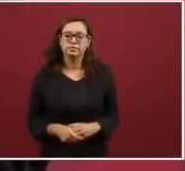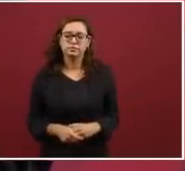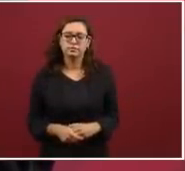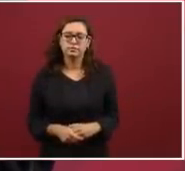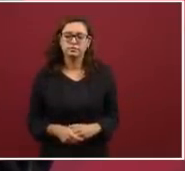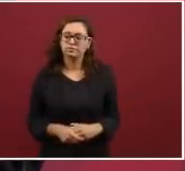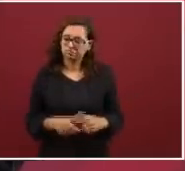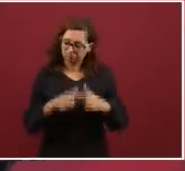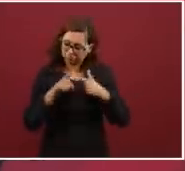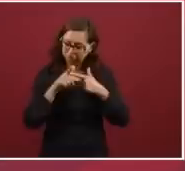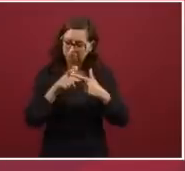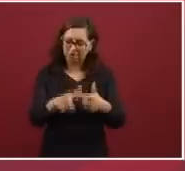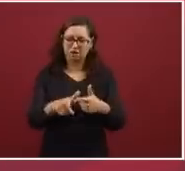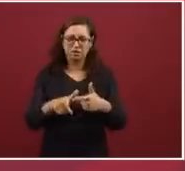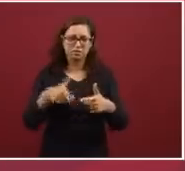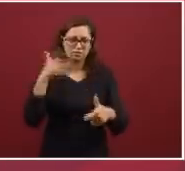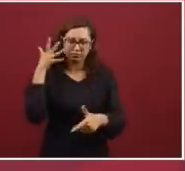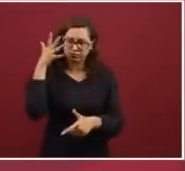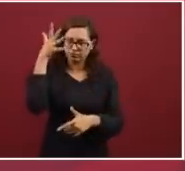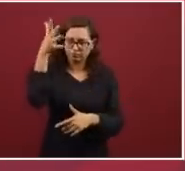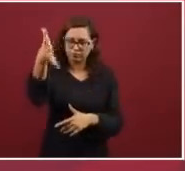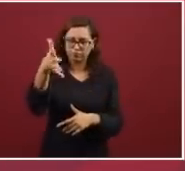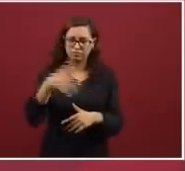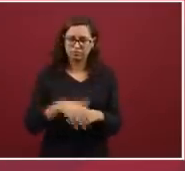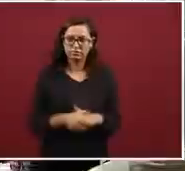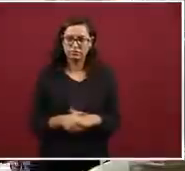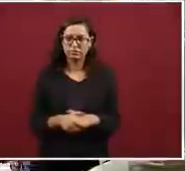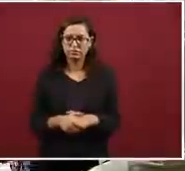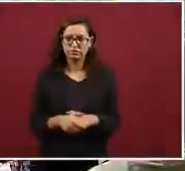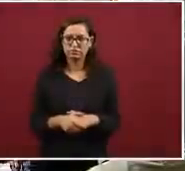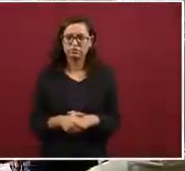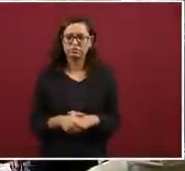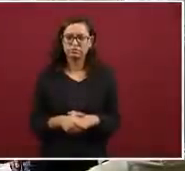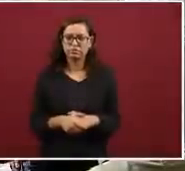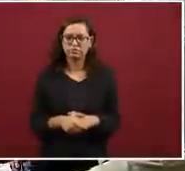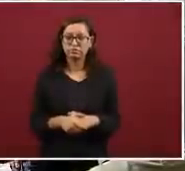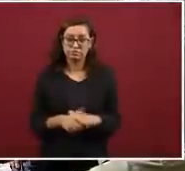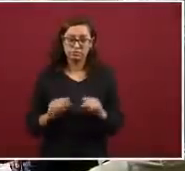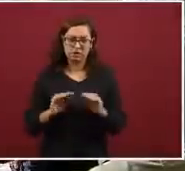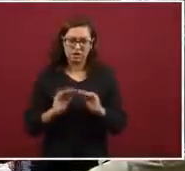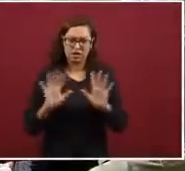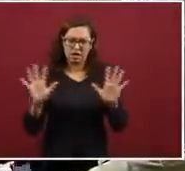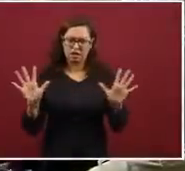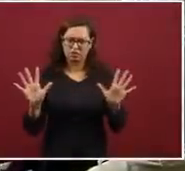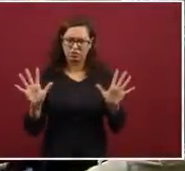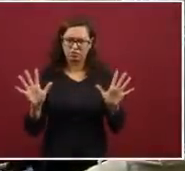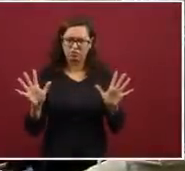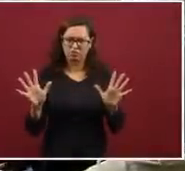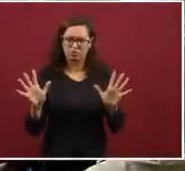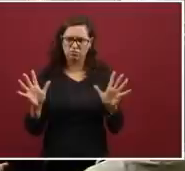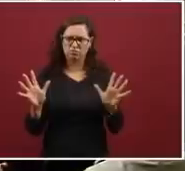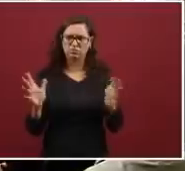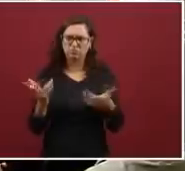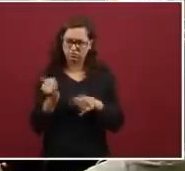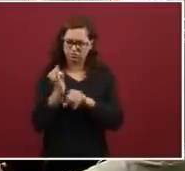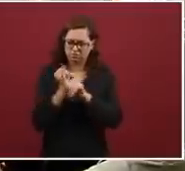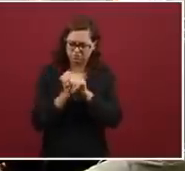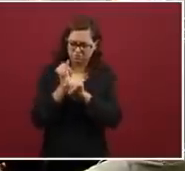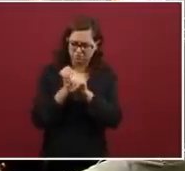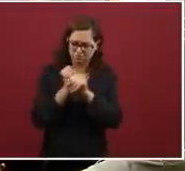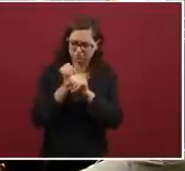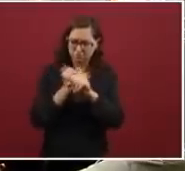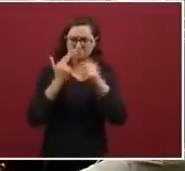vámonos hacia adelante, ¿sí? Y claro, sin dejar de hacer investigación